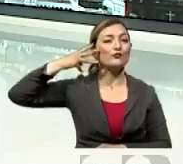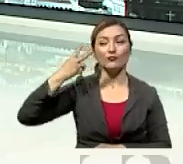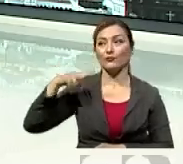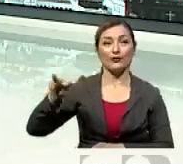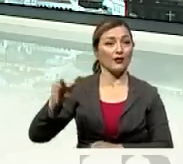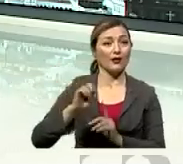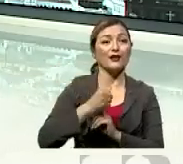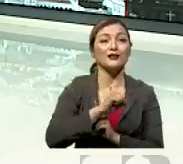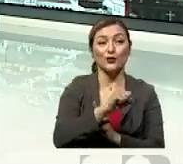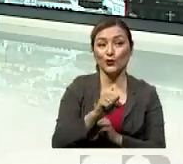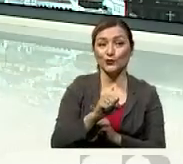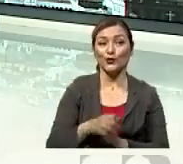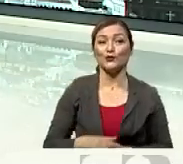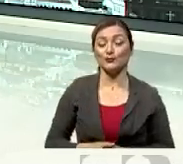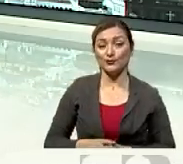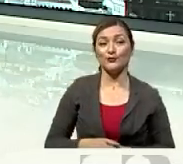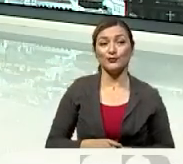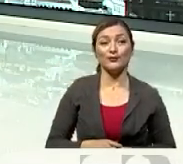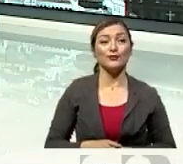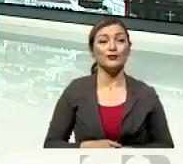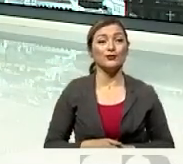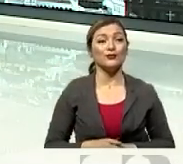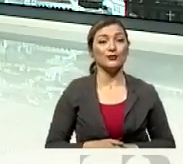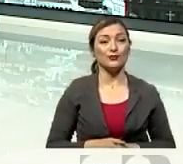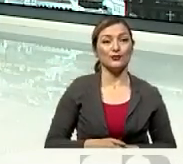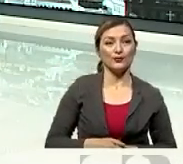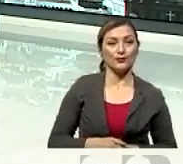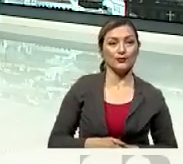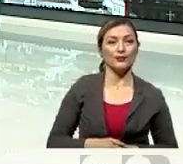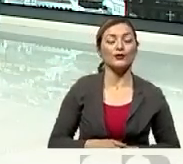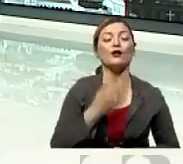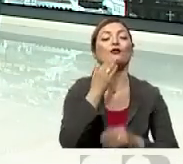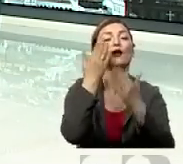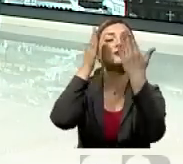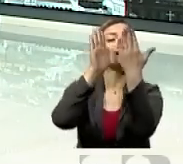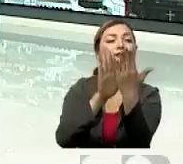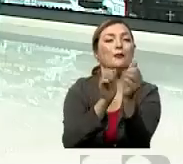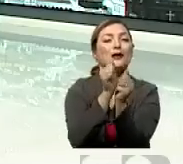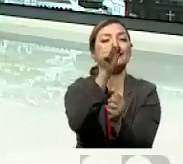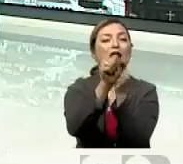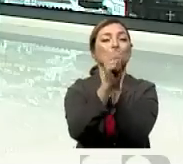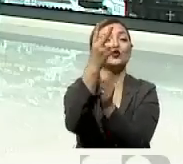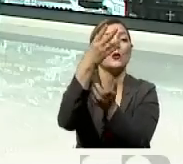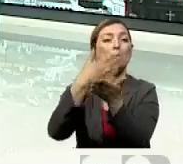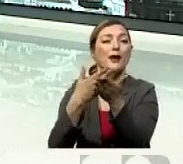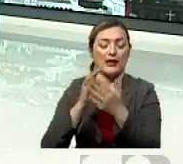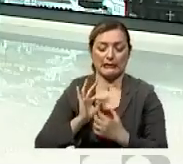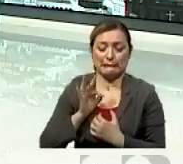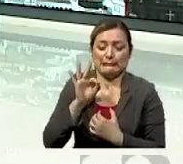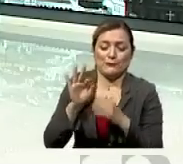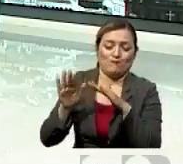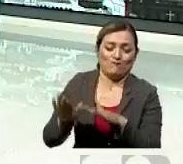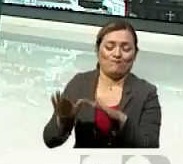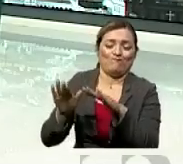la situación, en cambio, en esta institución virtual. Regresan a las aulas de forma presencial después de 2 años y medio de pandemia, ya lo